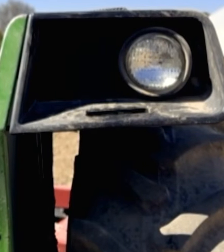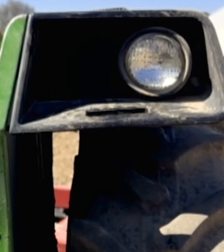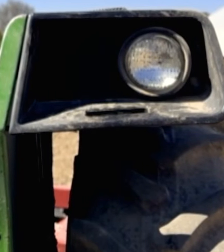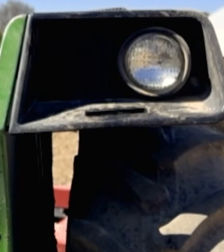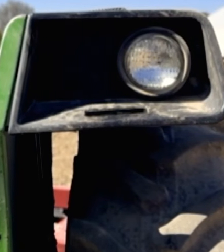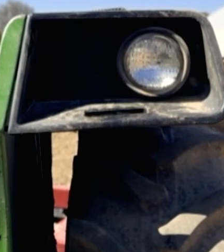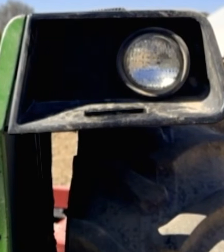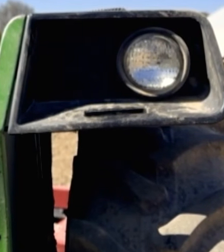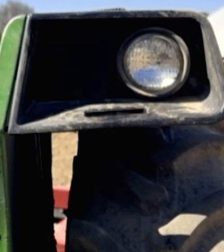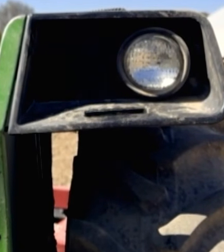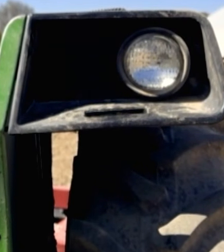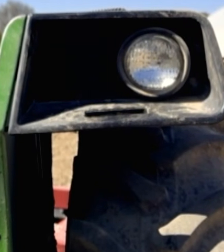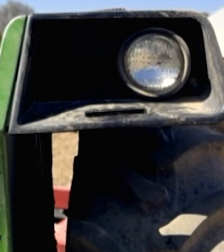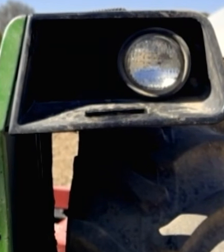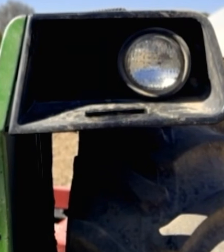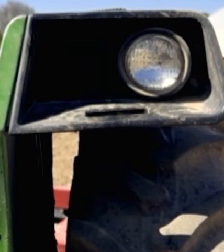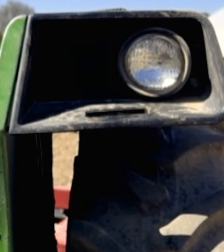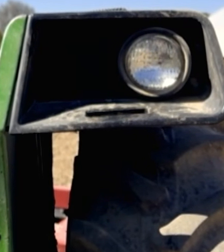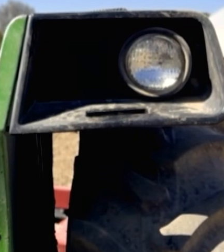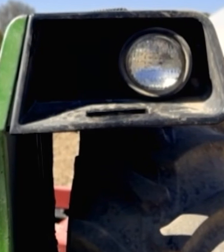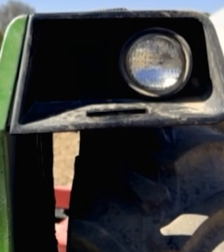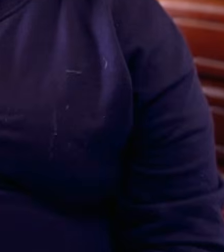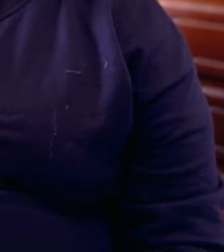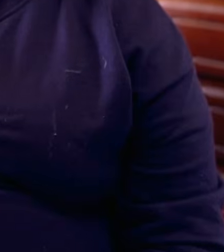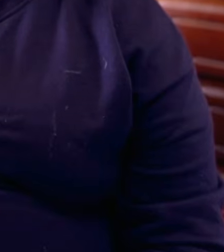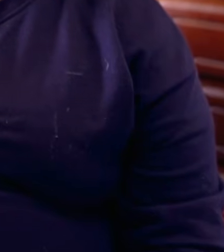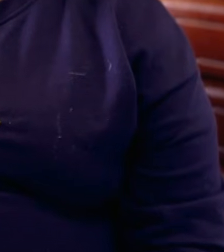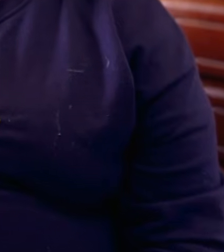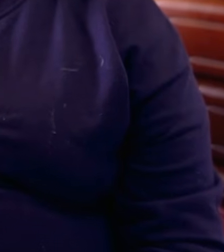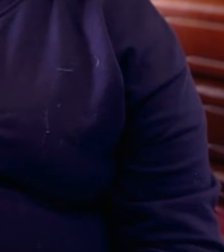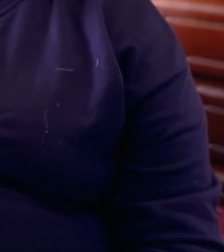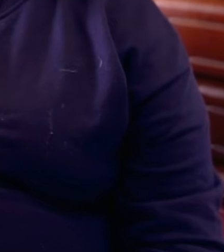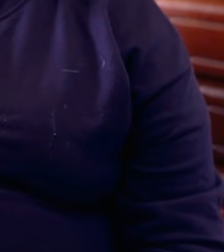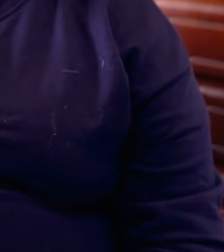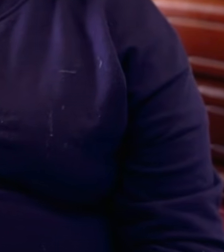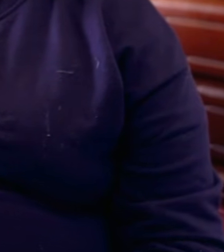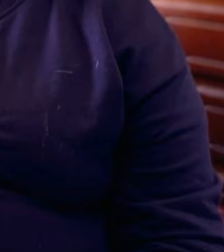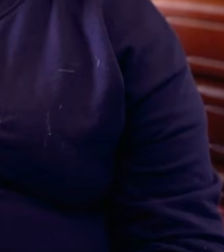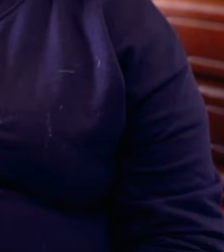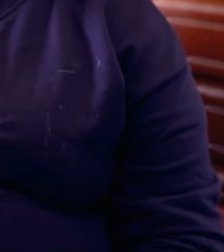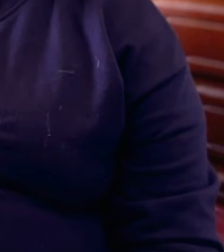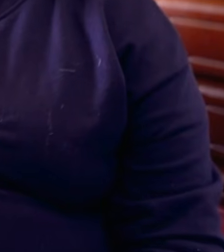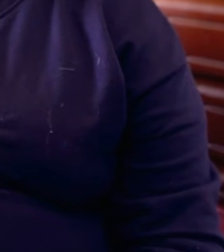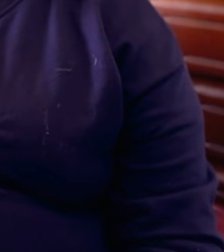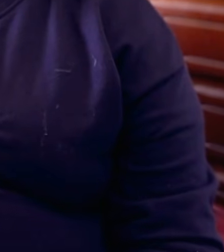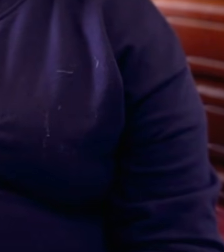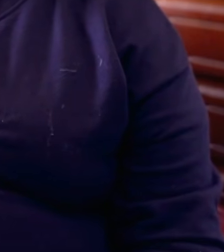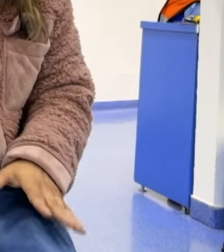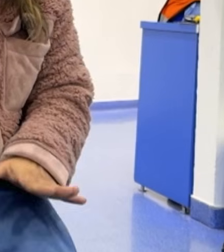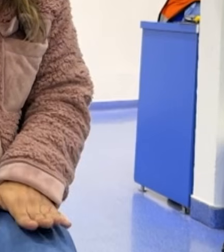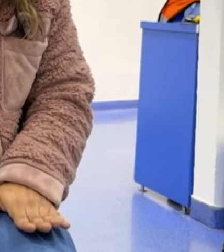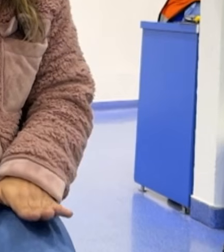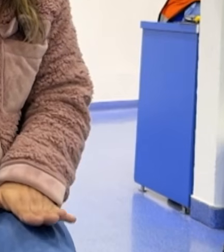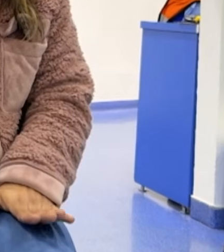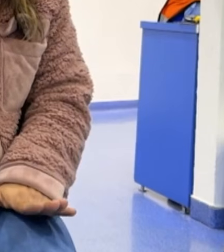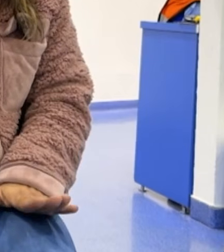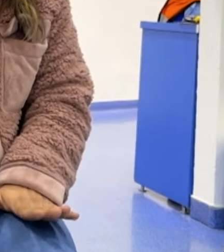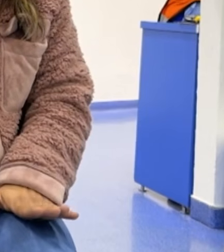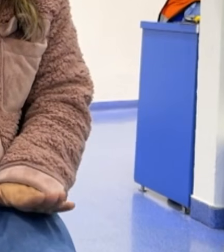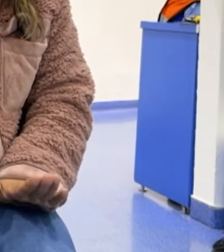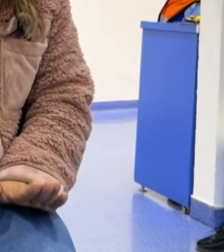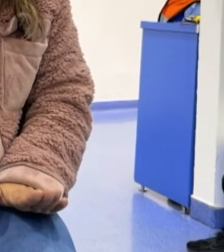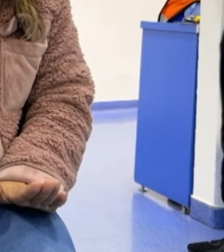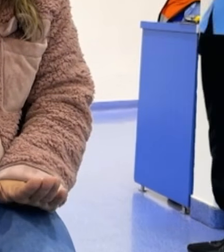uno para comprar un mandadito. Yo la pensión la ocupo para comprar mi material. Yo con la